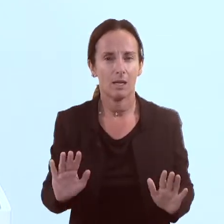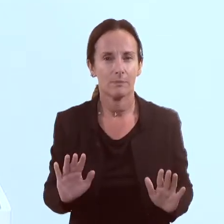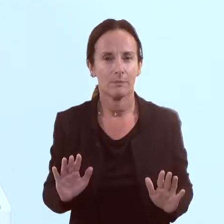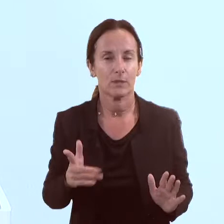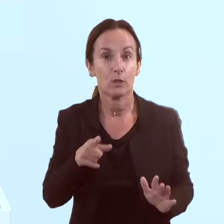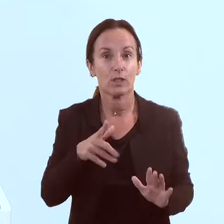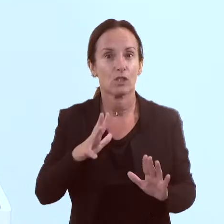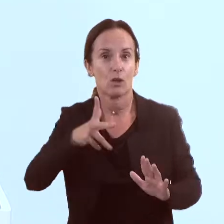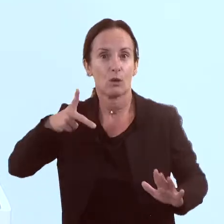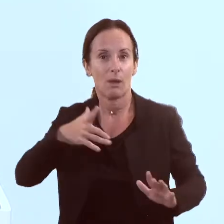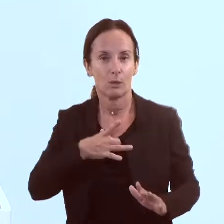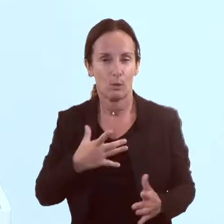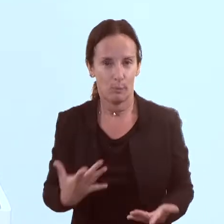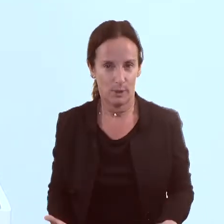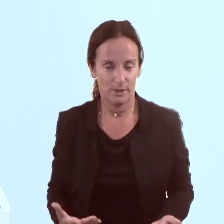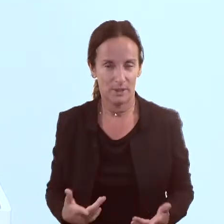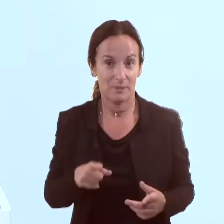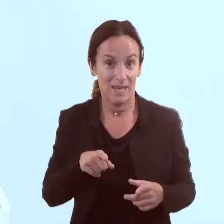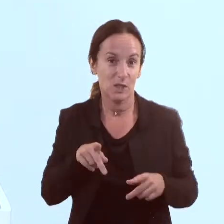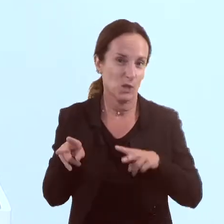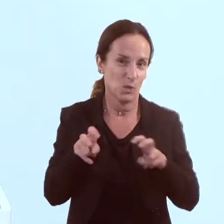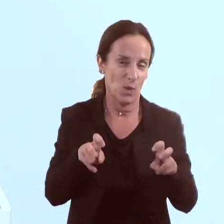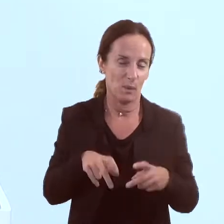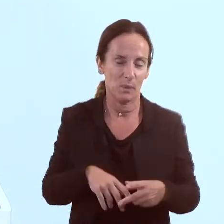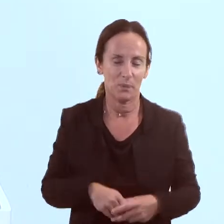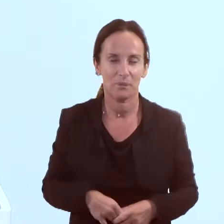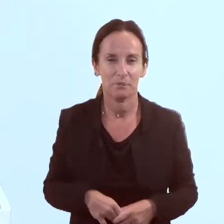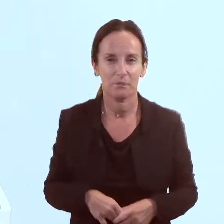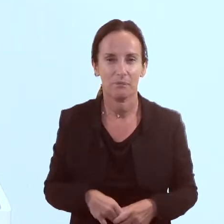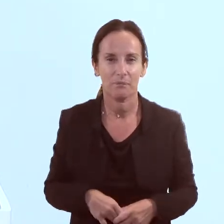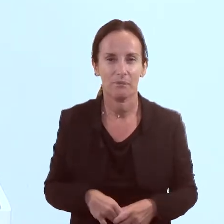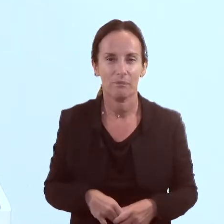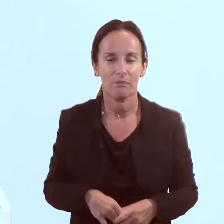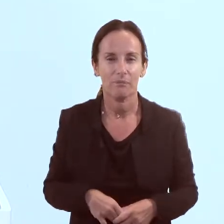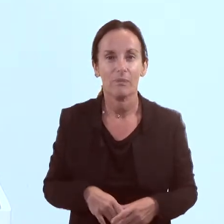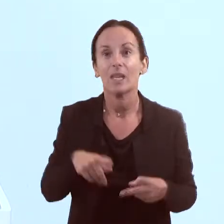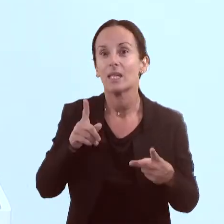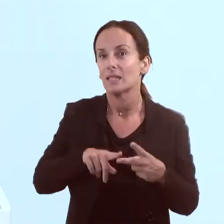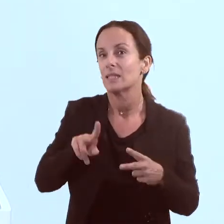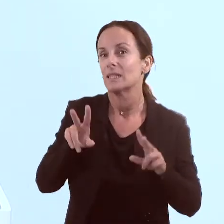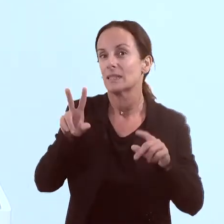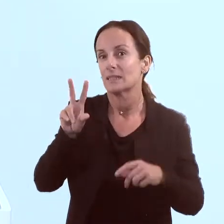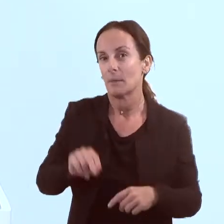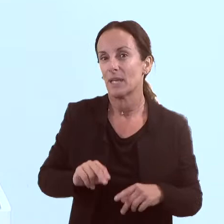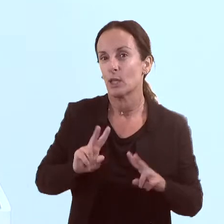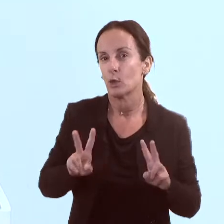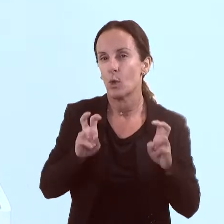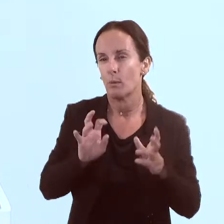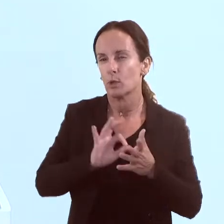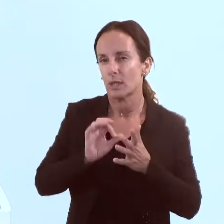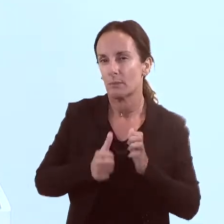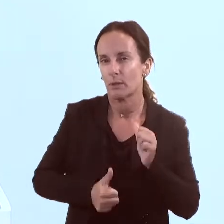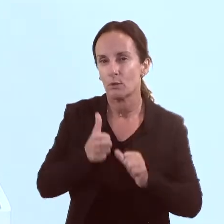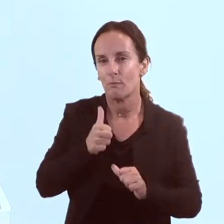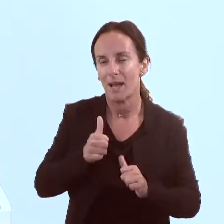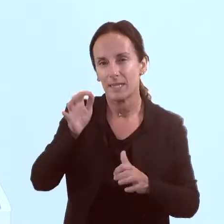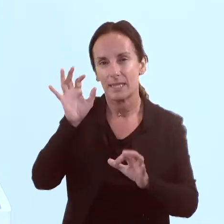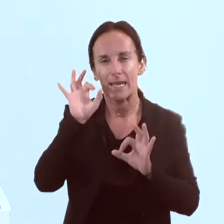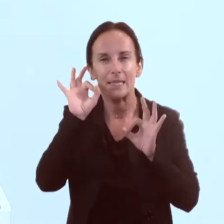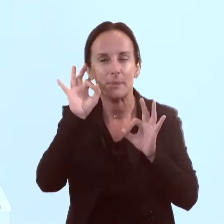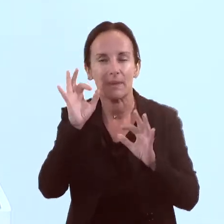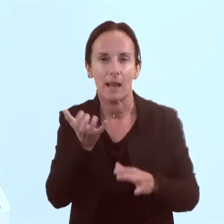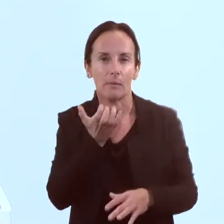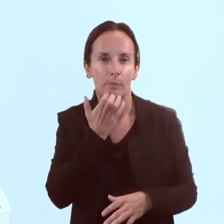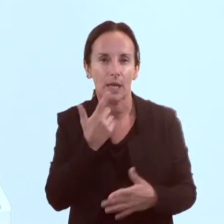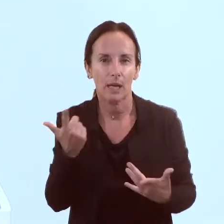partida. A partir de ahí, luego estamos tratando de innovar en servicios ya mucho más específicos. Hemos